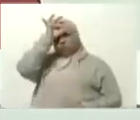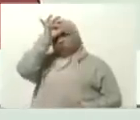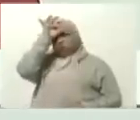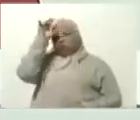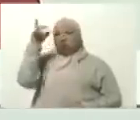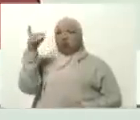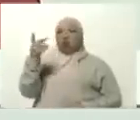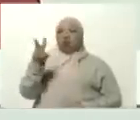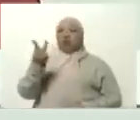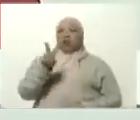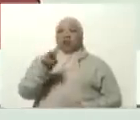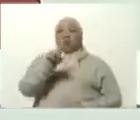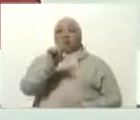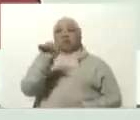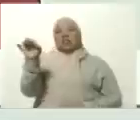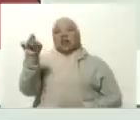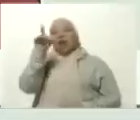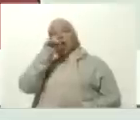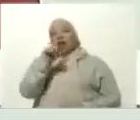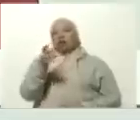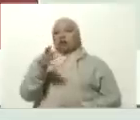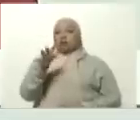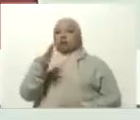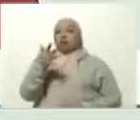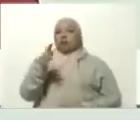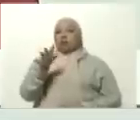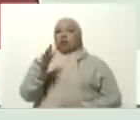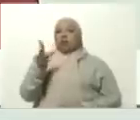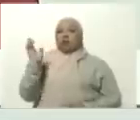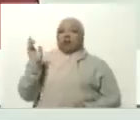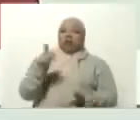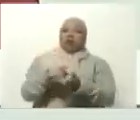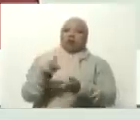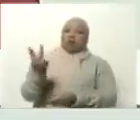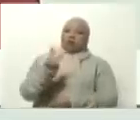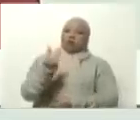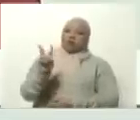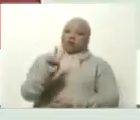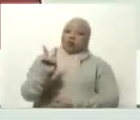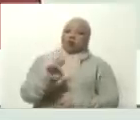tiene en Venezuela 100 años, desde que llegó a Venezuela.